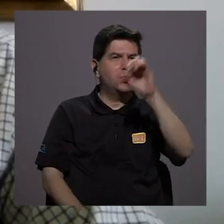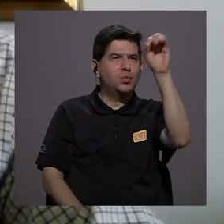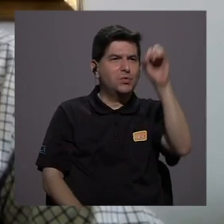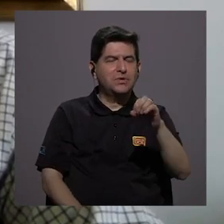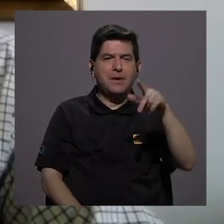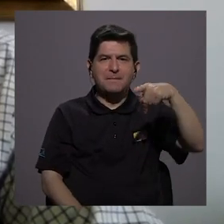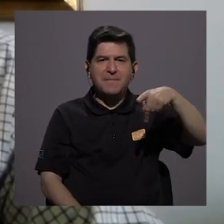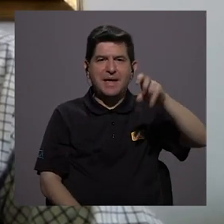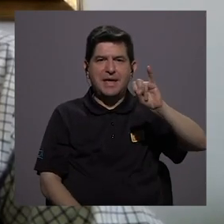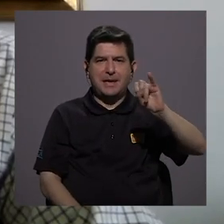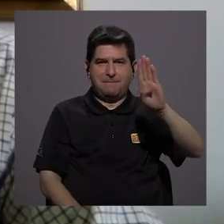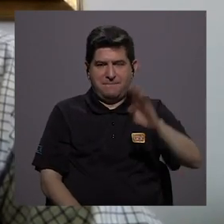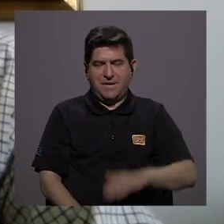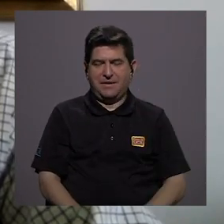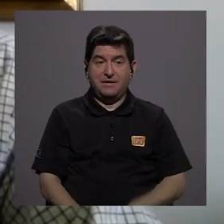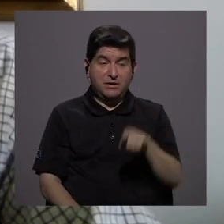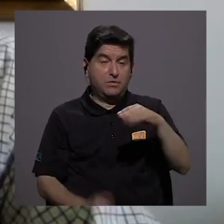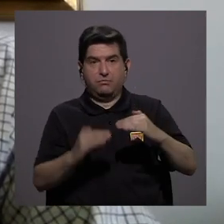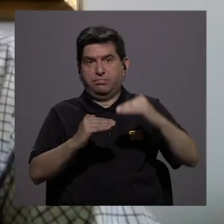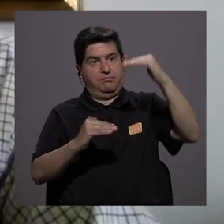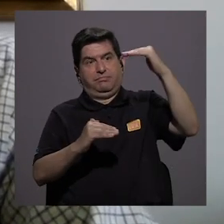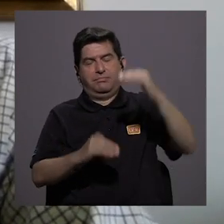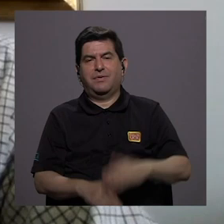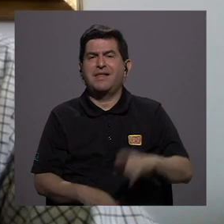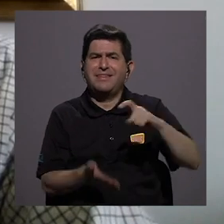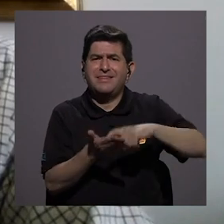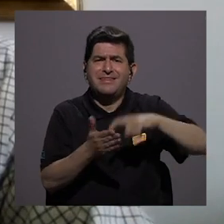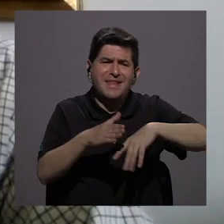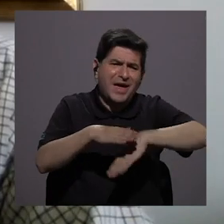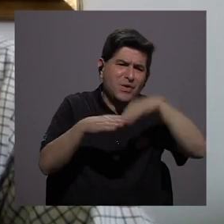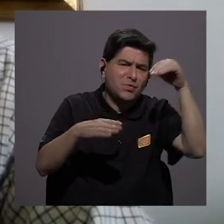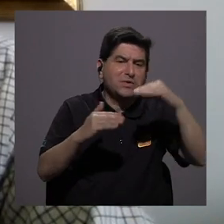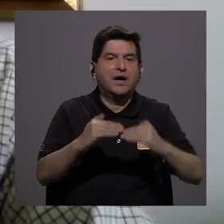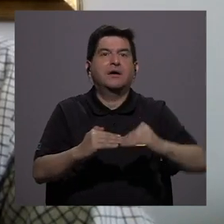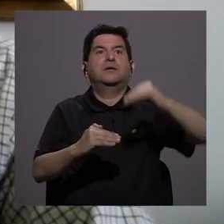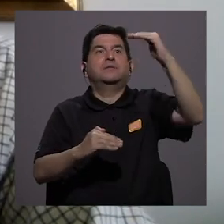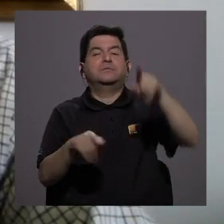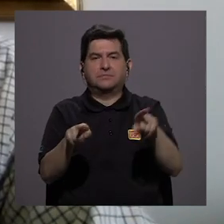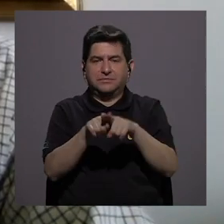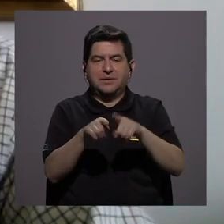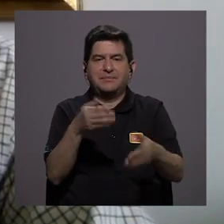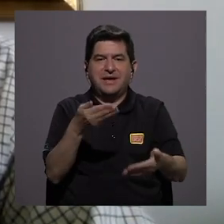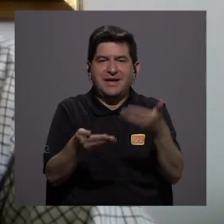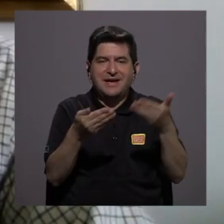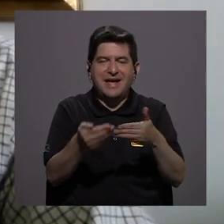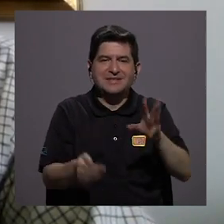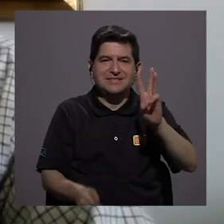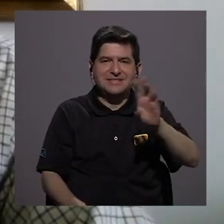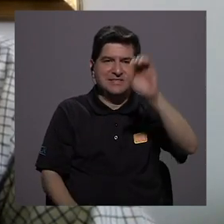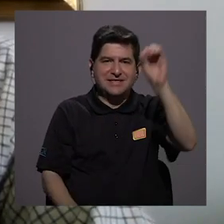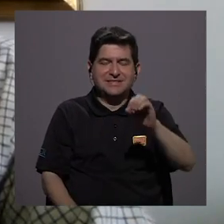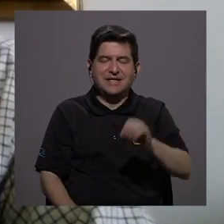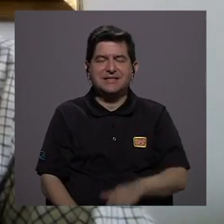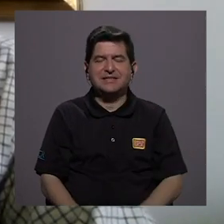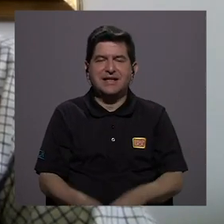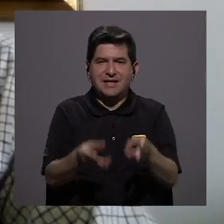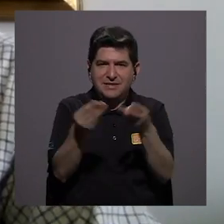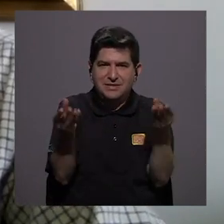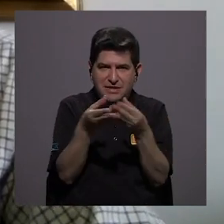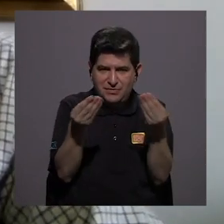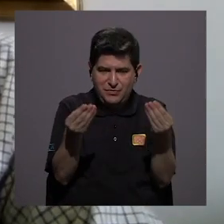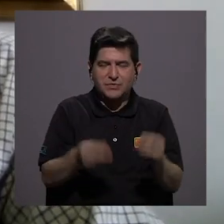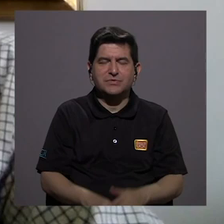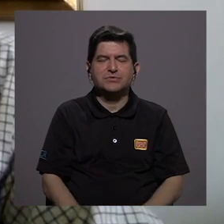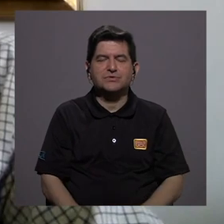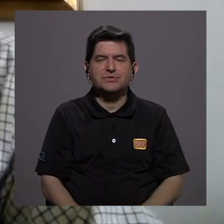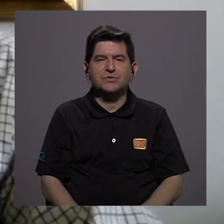7% del PIB, el déficit, eso es muy alto, con una deuda externa muy elevada también, cercana al 60% de la producción, con